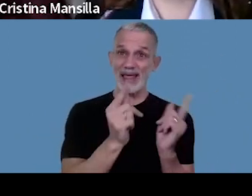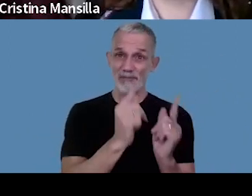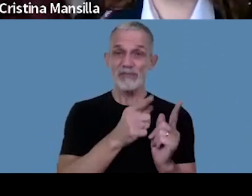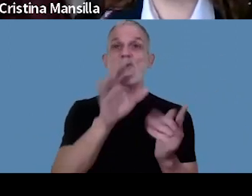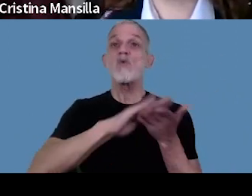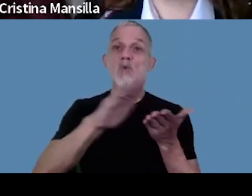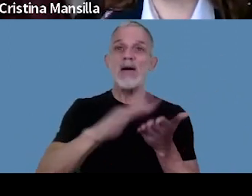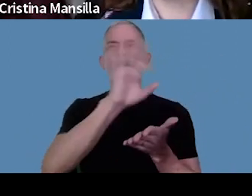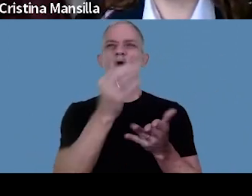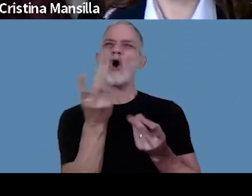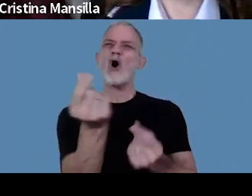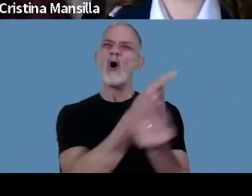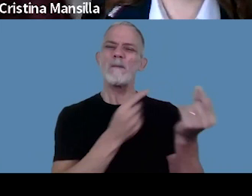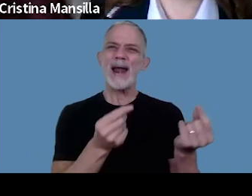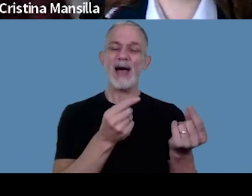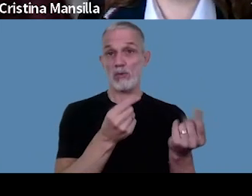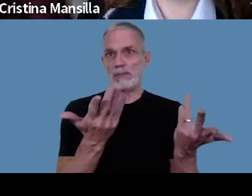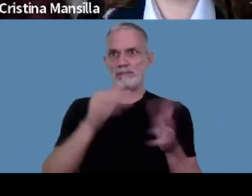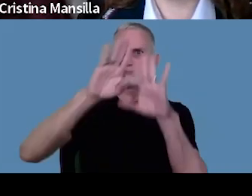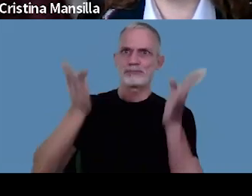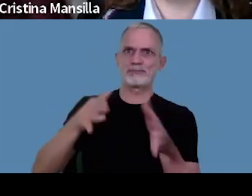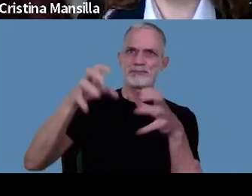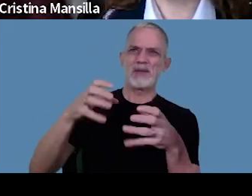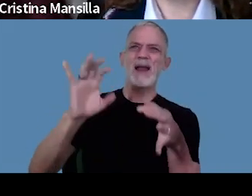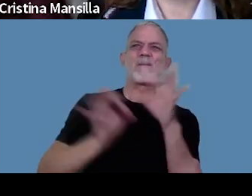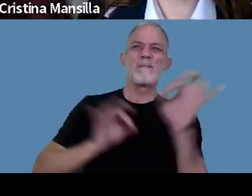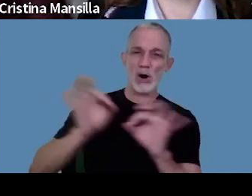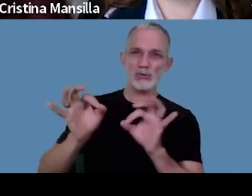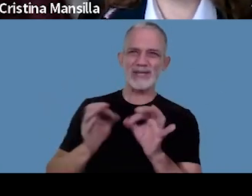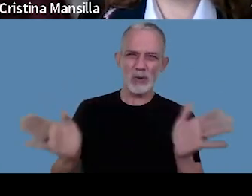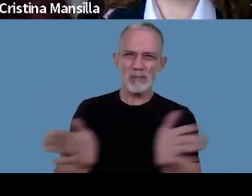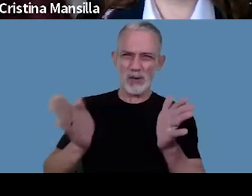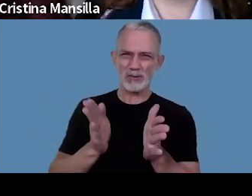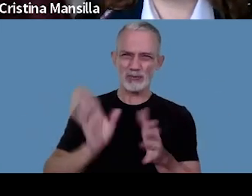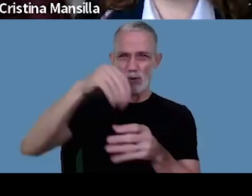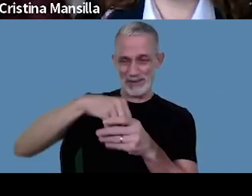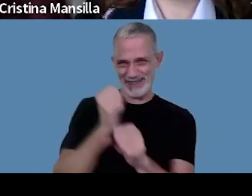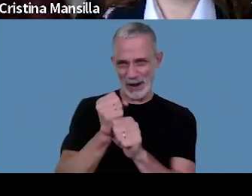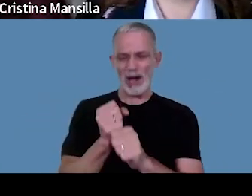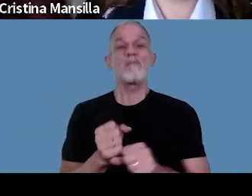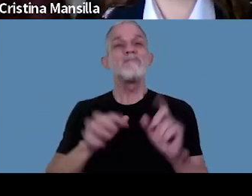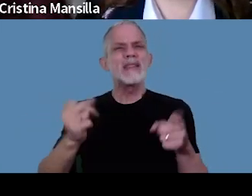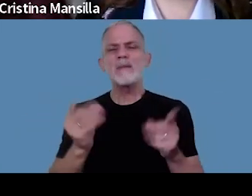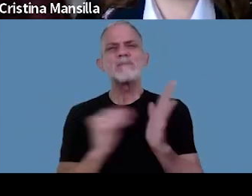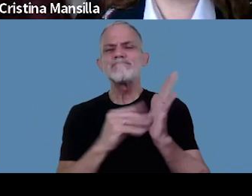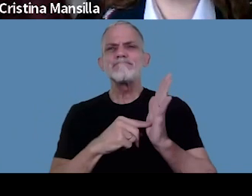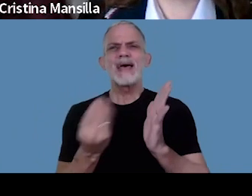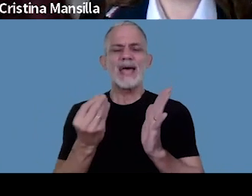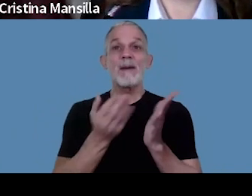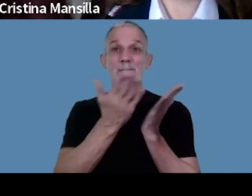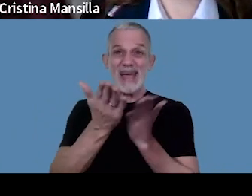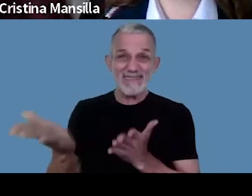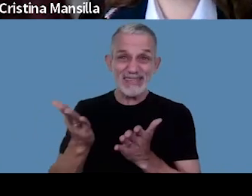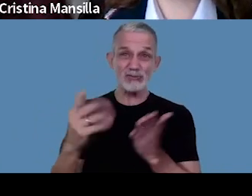o adquiridos con destino al proyecto promovido. También se establece como beneficio